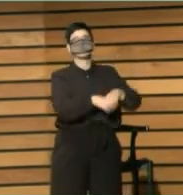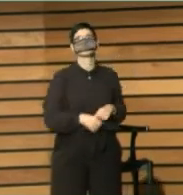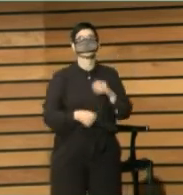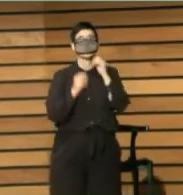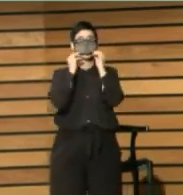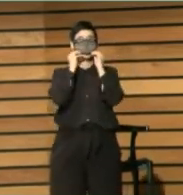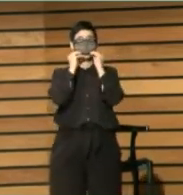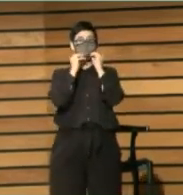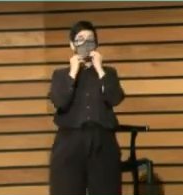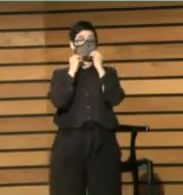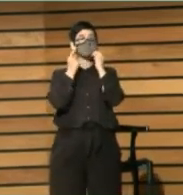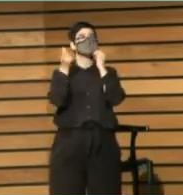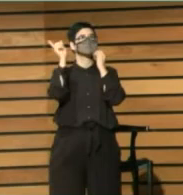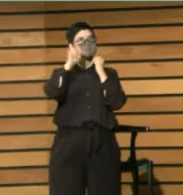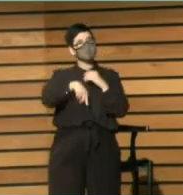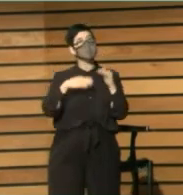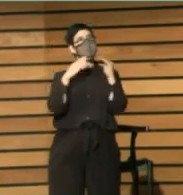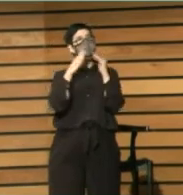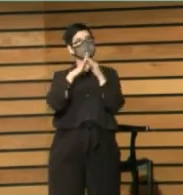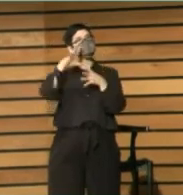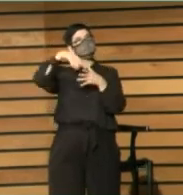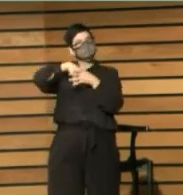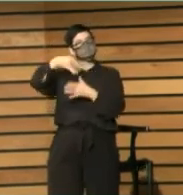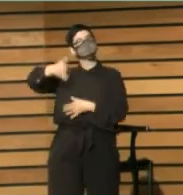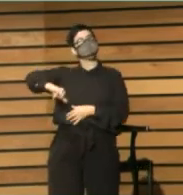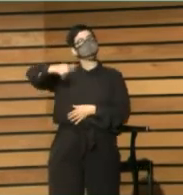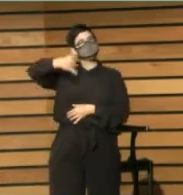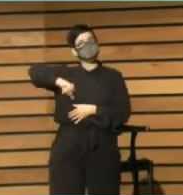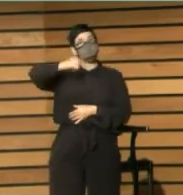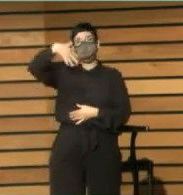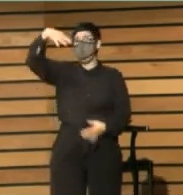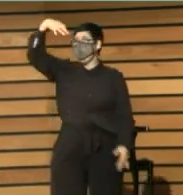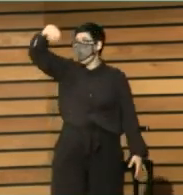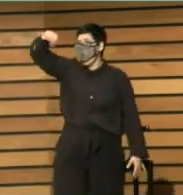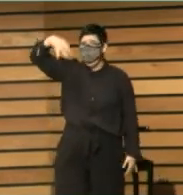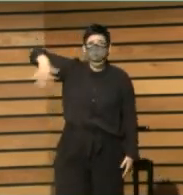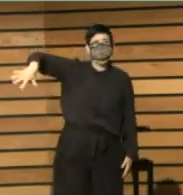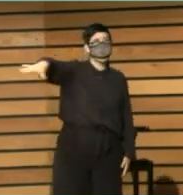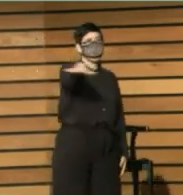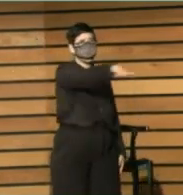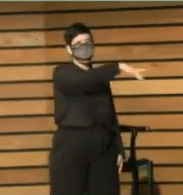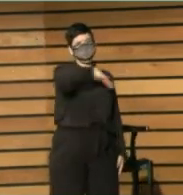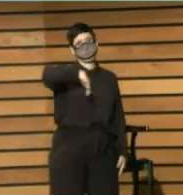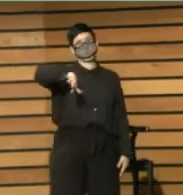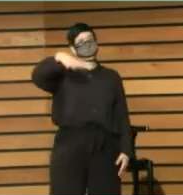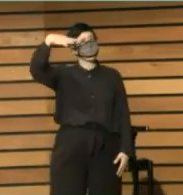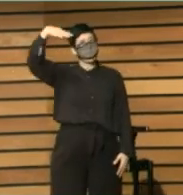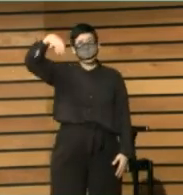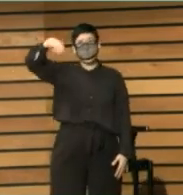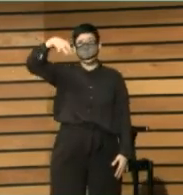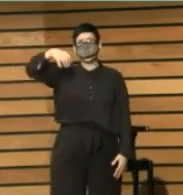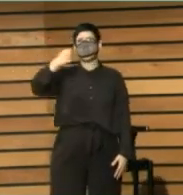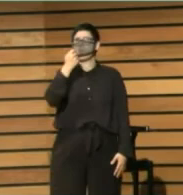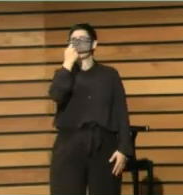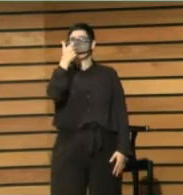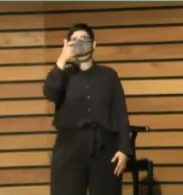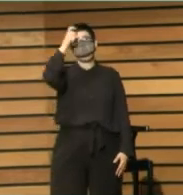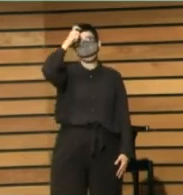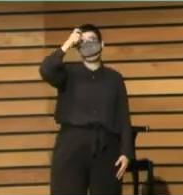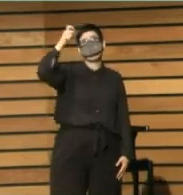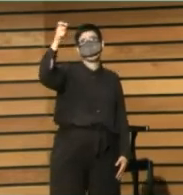un teléfono, el único que había en el barrio y de los pocos que había en el pueblo, pues tenía el